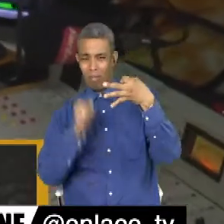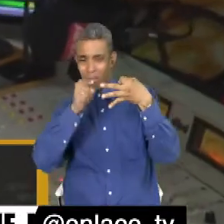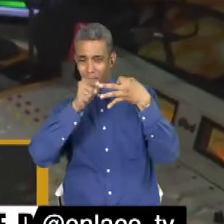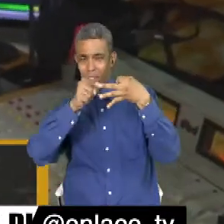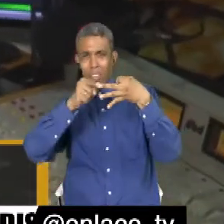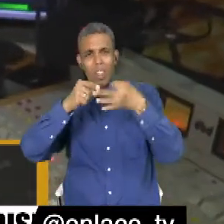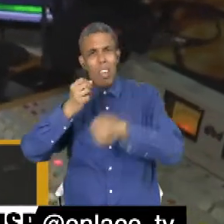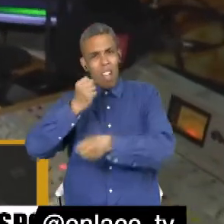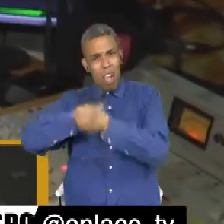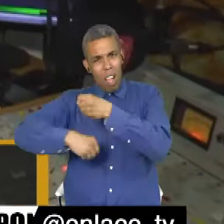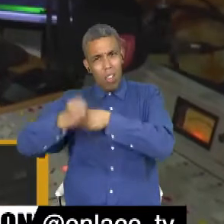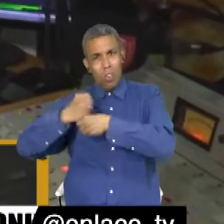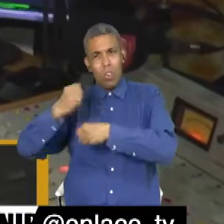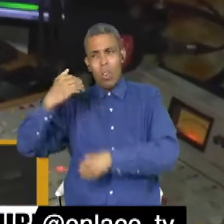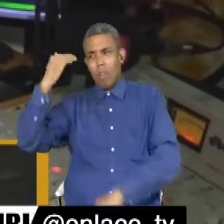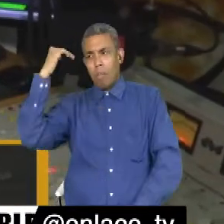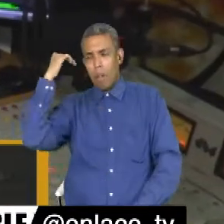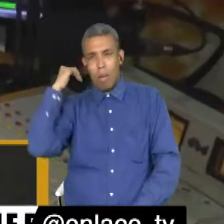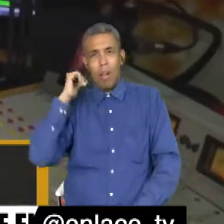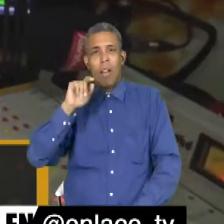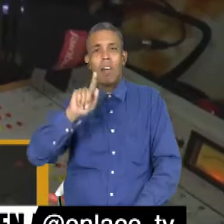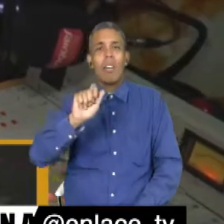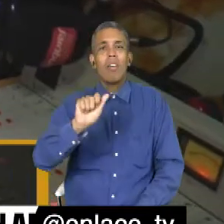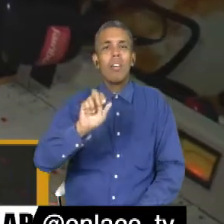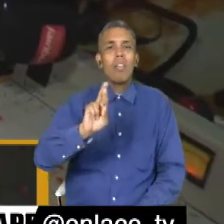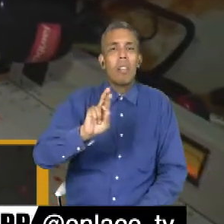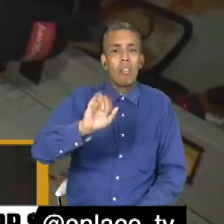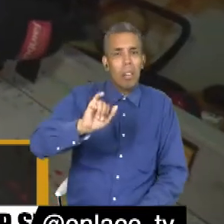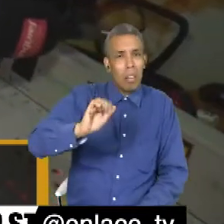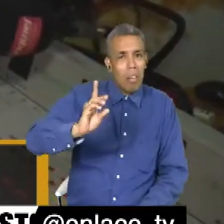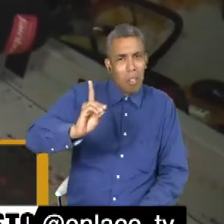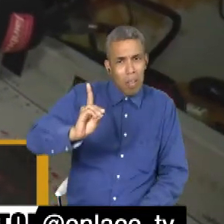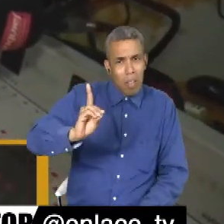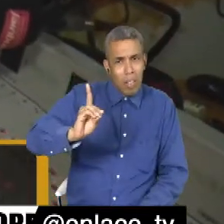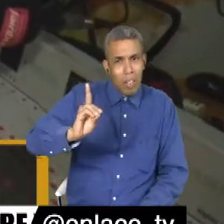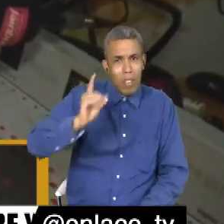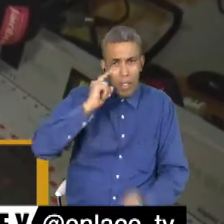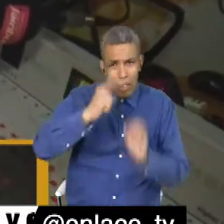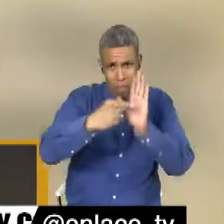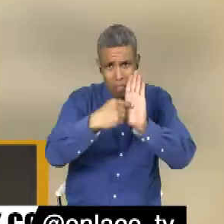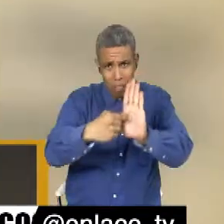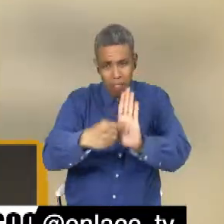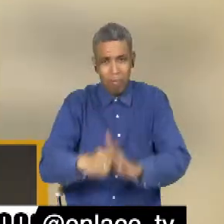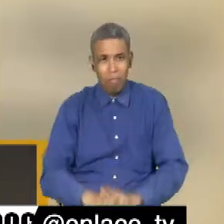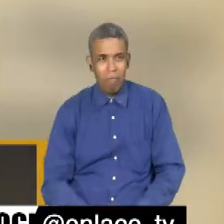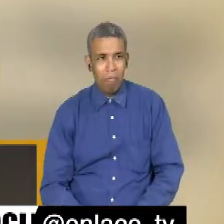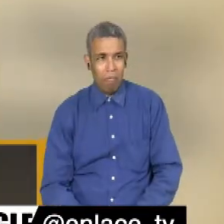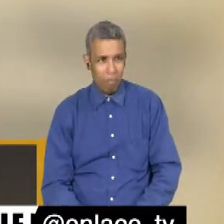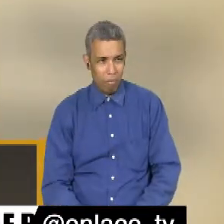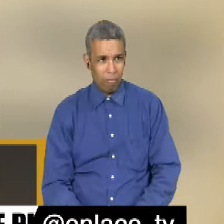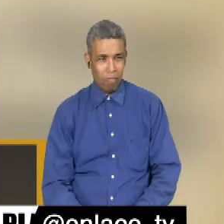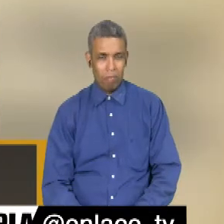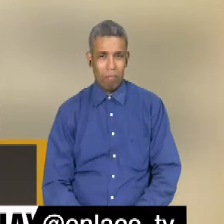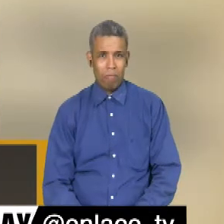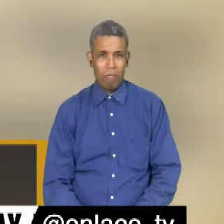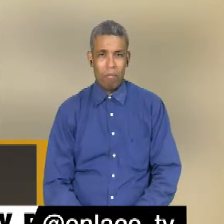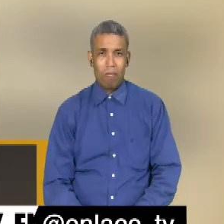pero le puso la voz Farid Ortiz a su estilo. Se llama Me Vieron Llorando, en la casilla número 1. Ay, tú no tienes